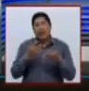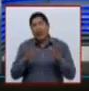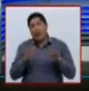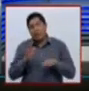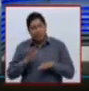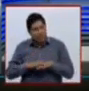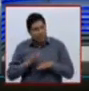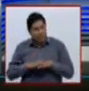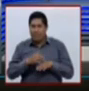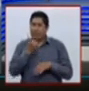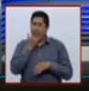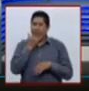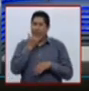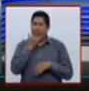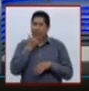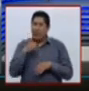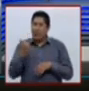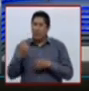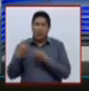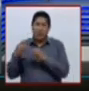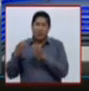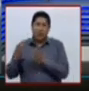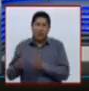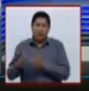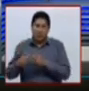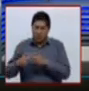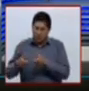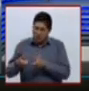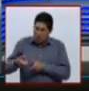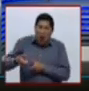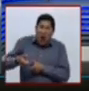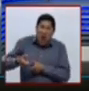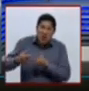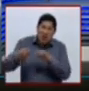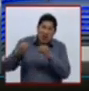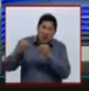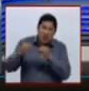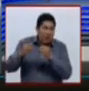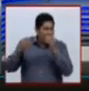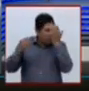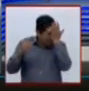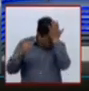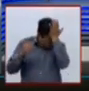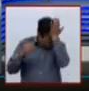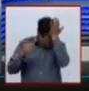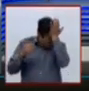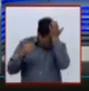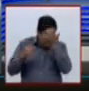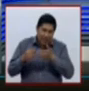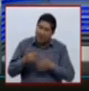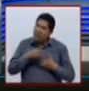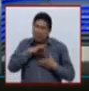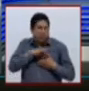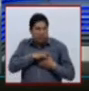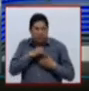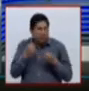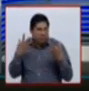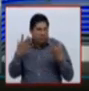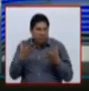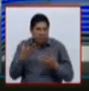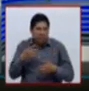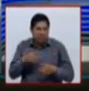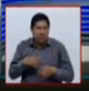es que encontraron a revendedores con talonarios. Talonarios, quiere decir que los revendedores también están haciendo nomás de las suyas. No pierden